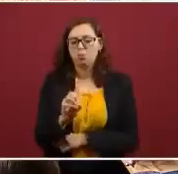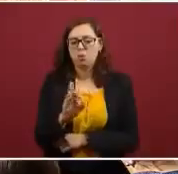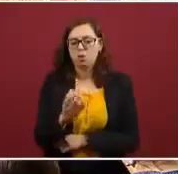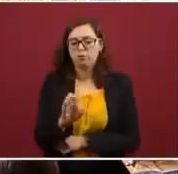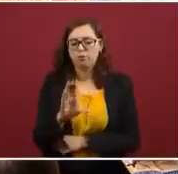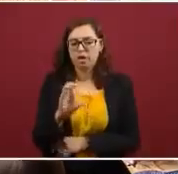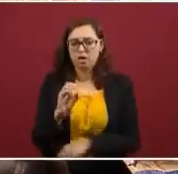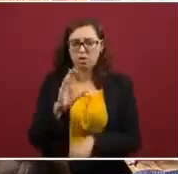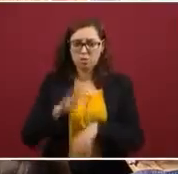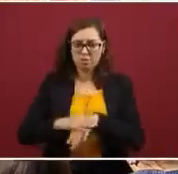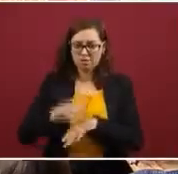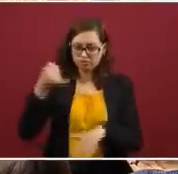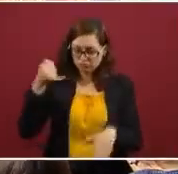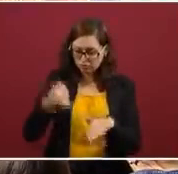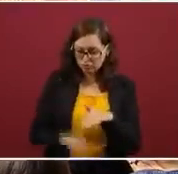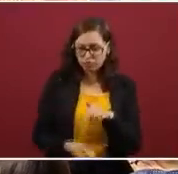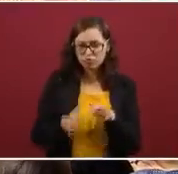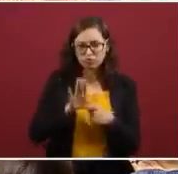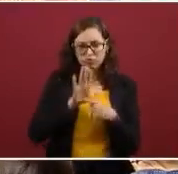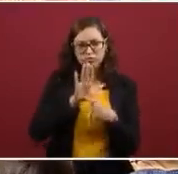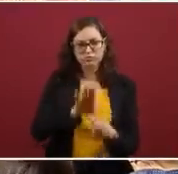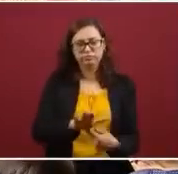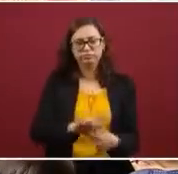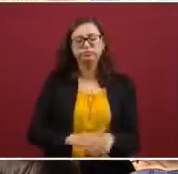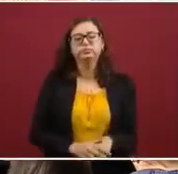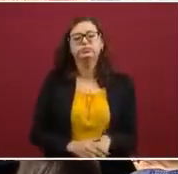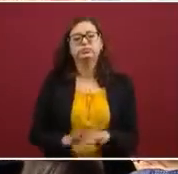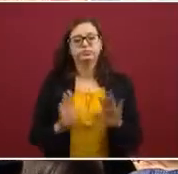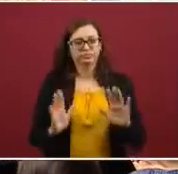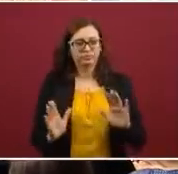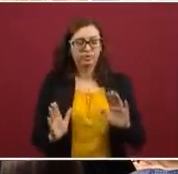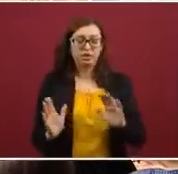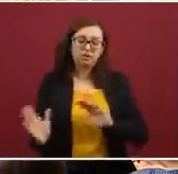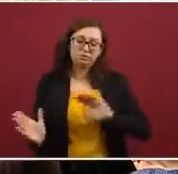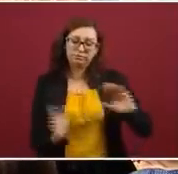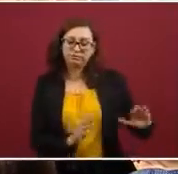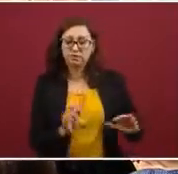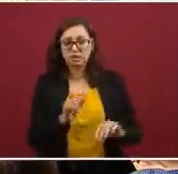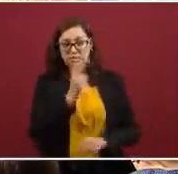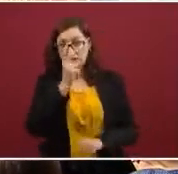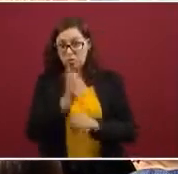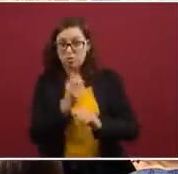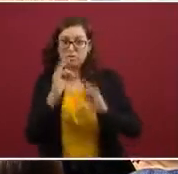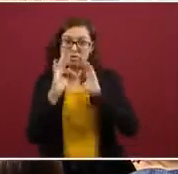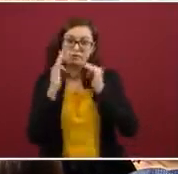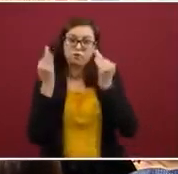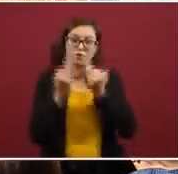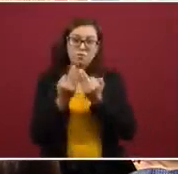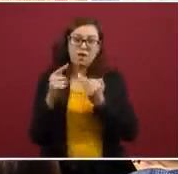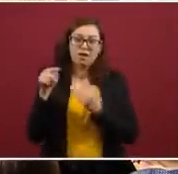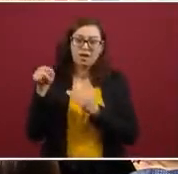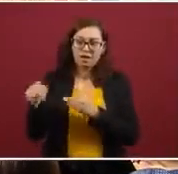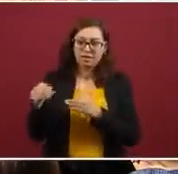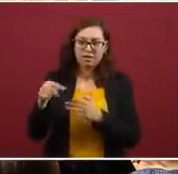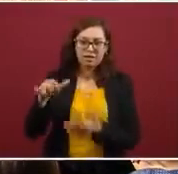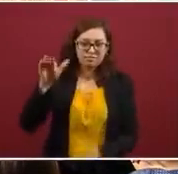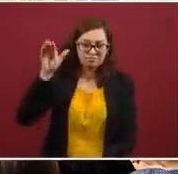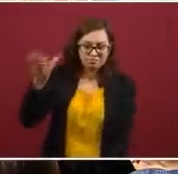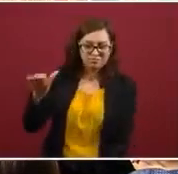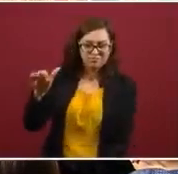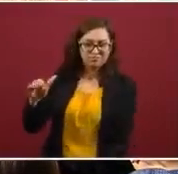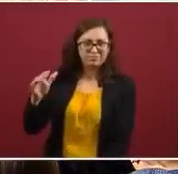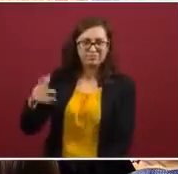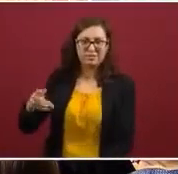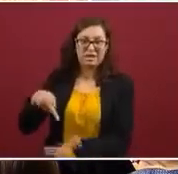vamos al que es por kilos, que es el que va a los sectores que